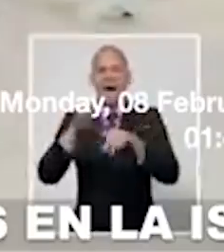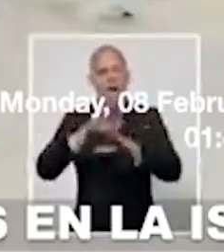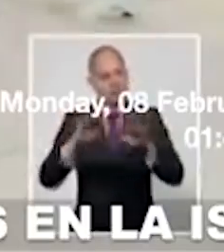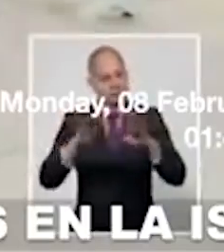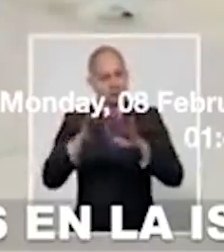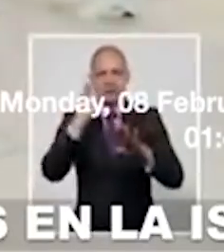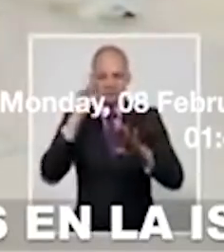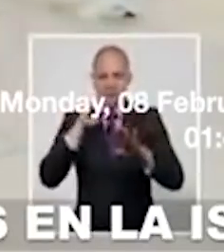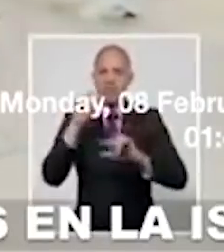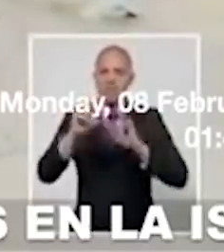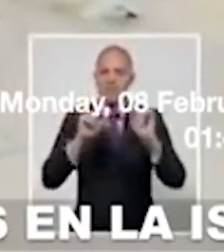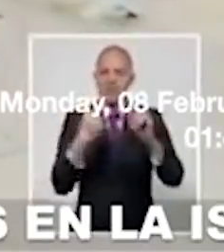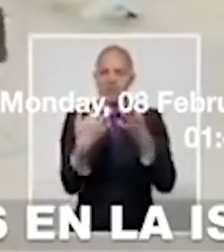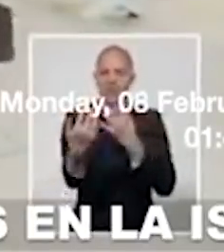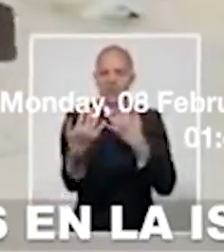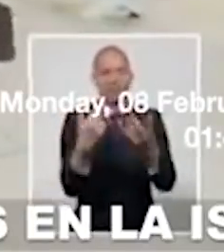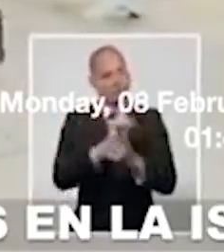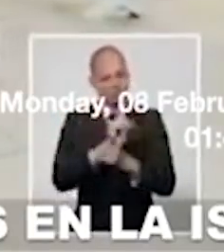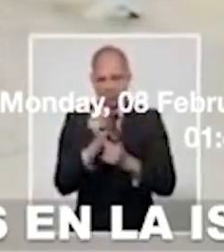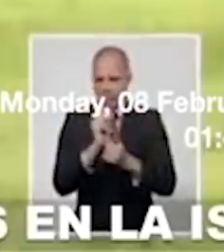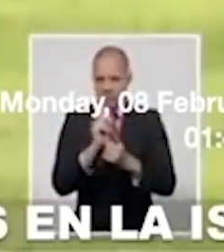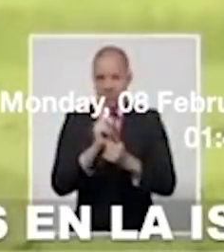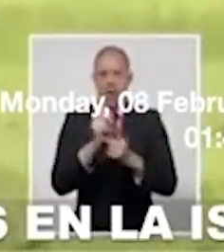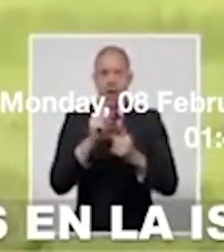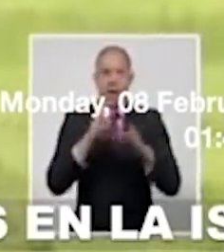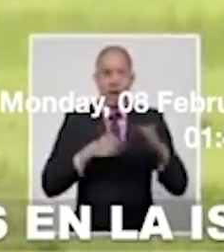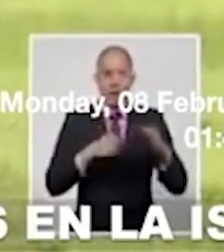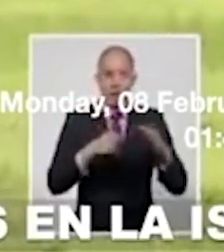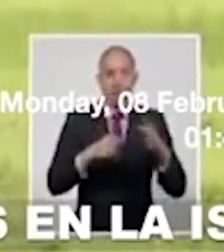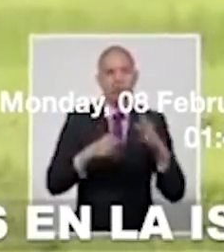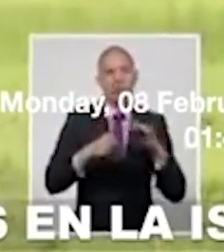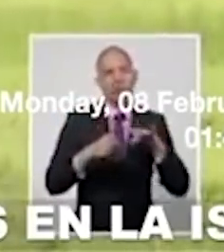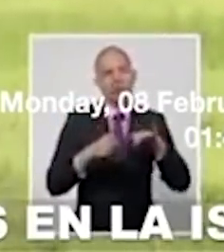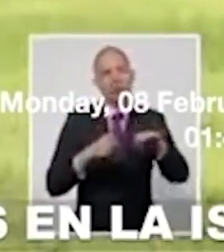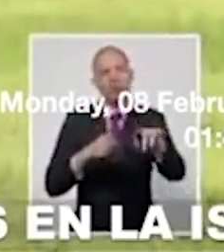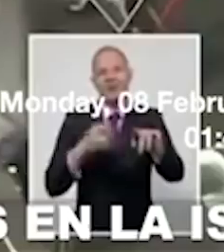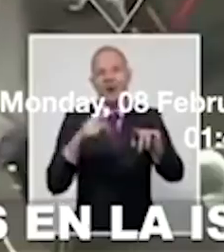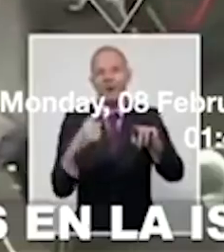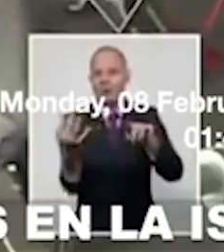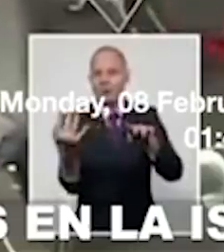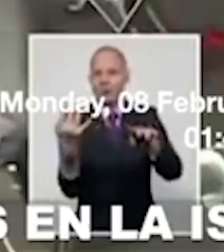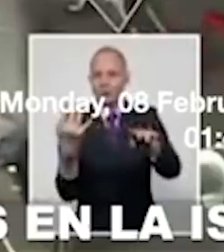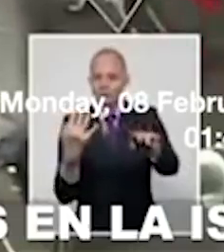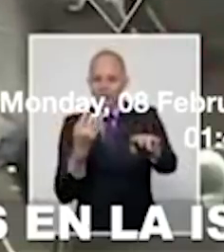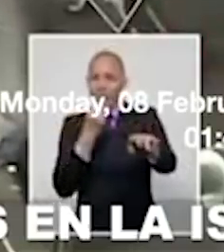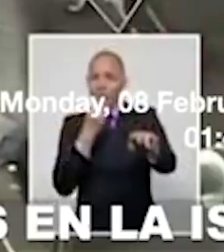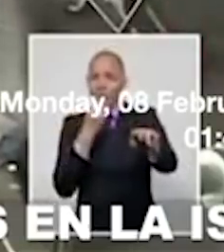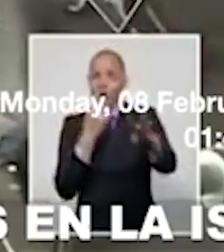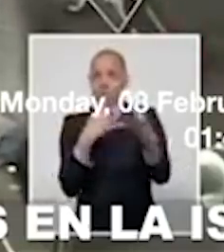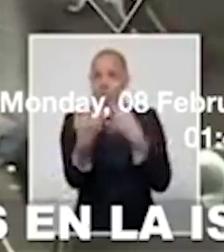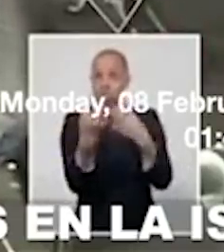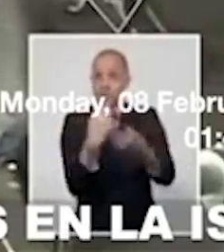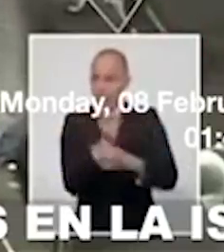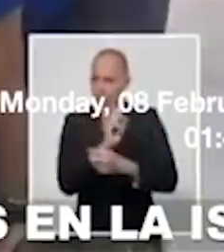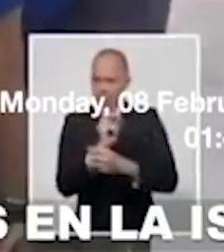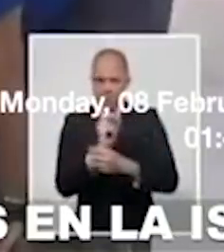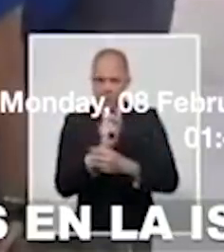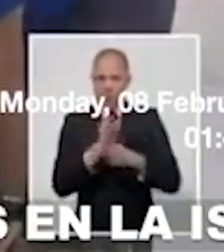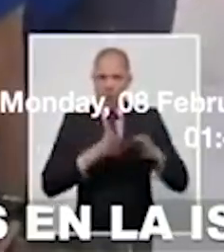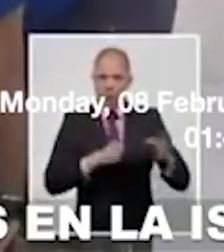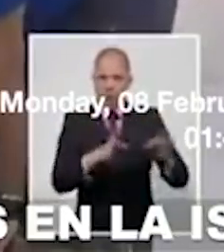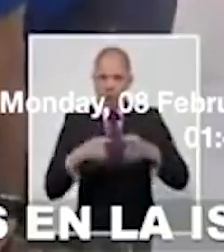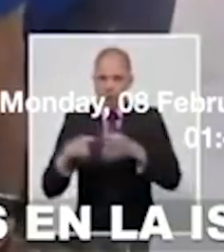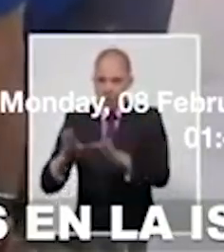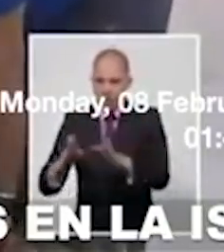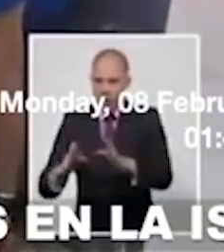y david hay más cubanos con deseos de vivir en cuba que cubanos que se quieren ir leo todos sus comentarios gracias a los que